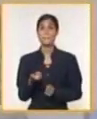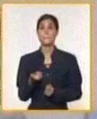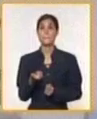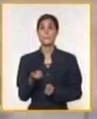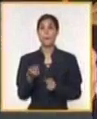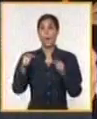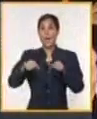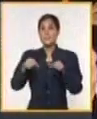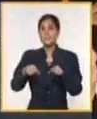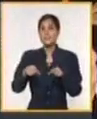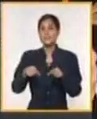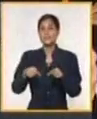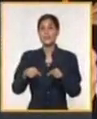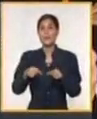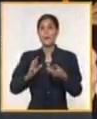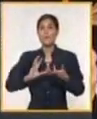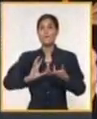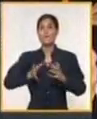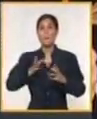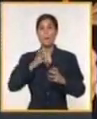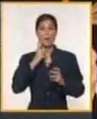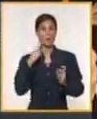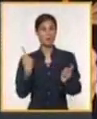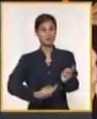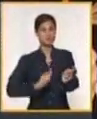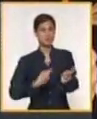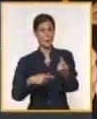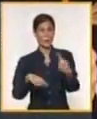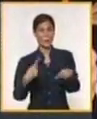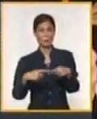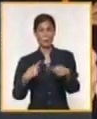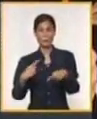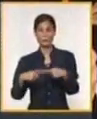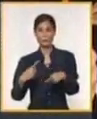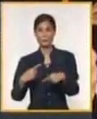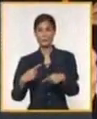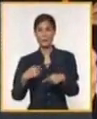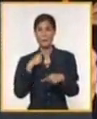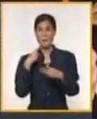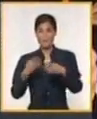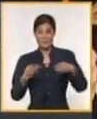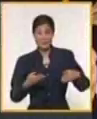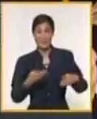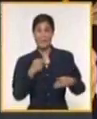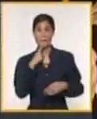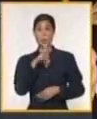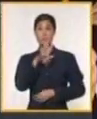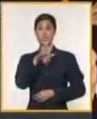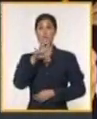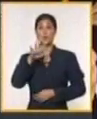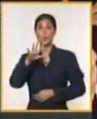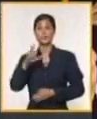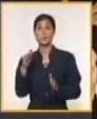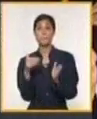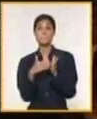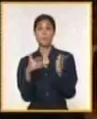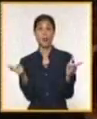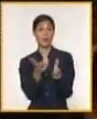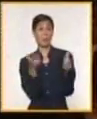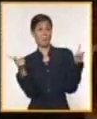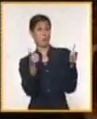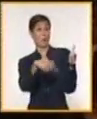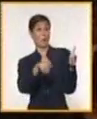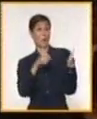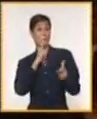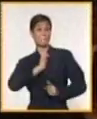allí una acción genocida, ha matado más de 55.000 palestinos, pero la guerra sigue. Yo quiero